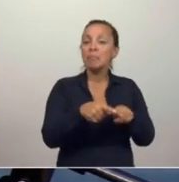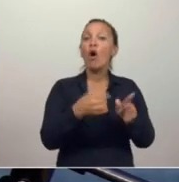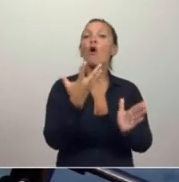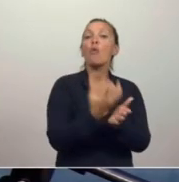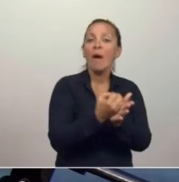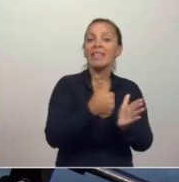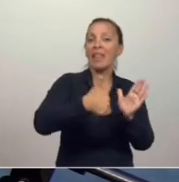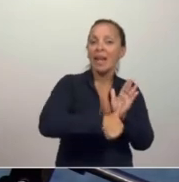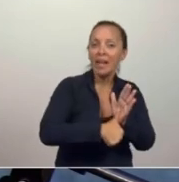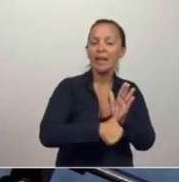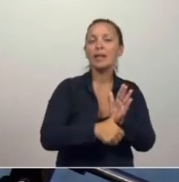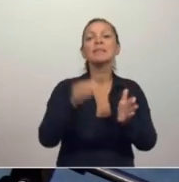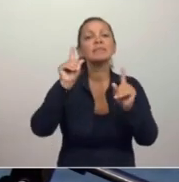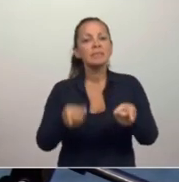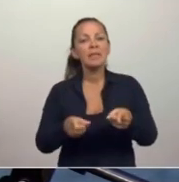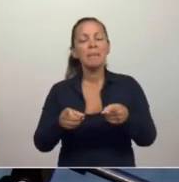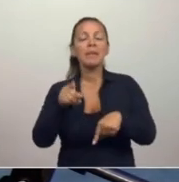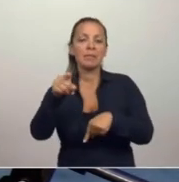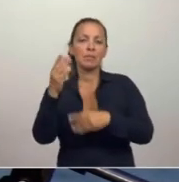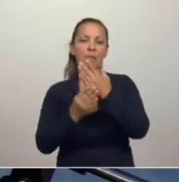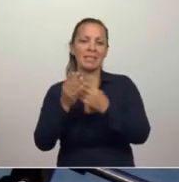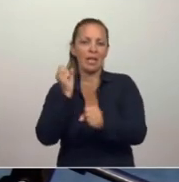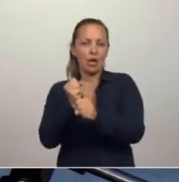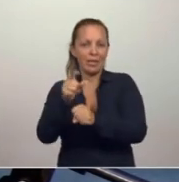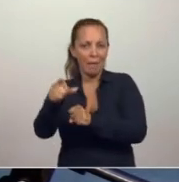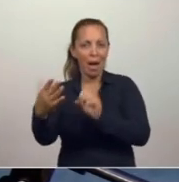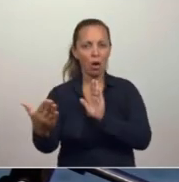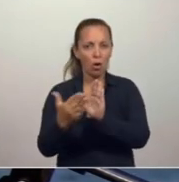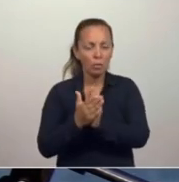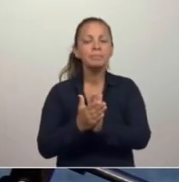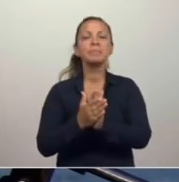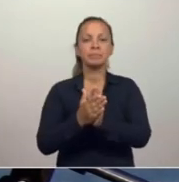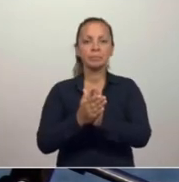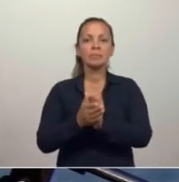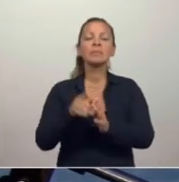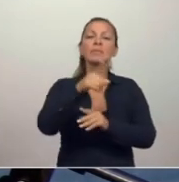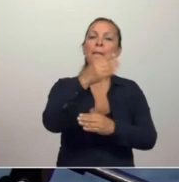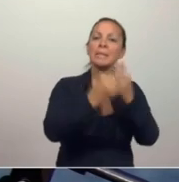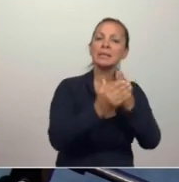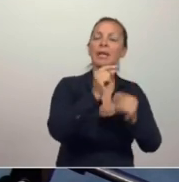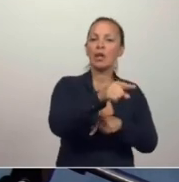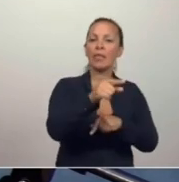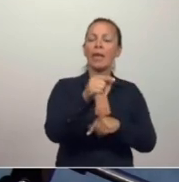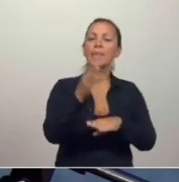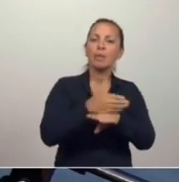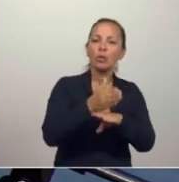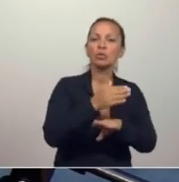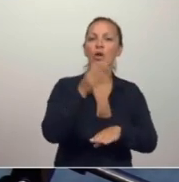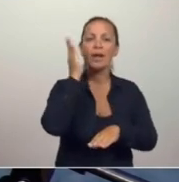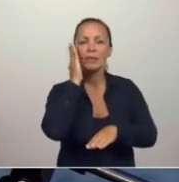nuestros operativos también del Ministerio de trabajo el trabajo del Ministerio de producción y el de agricultura